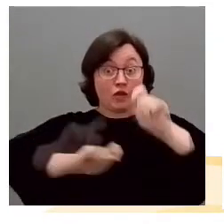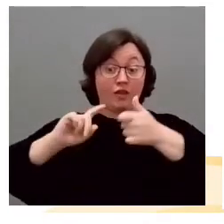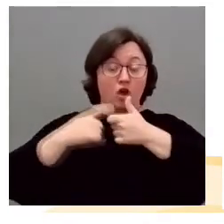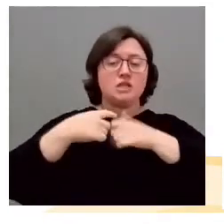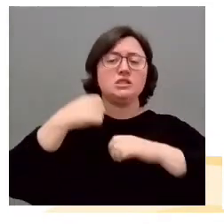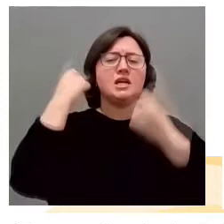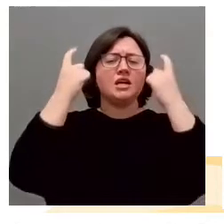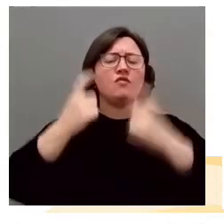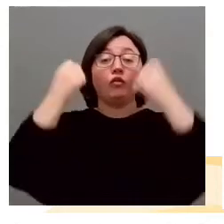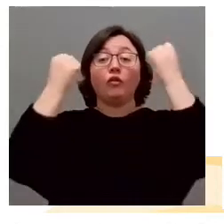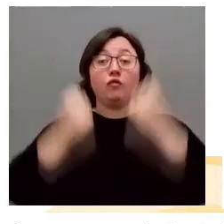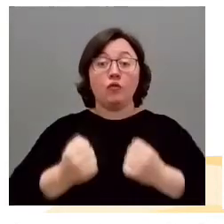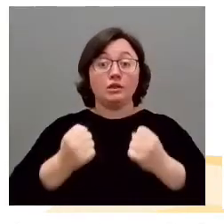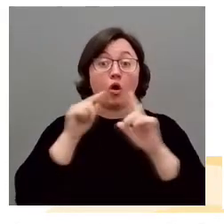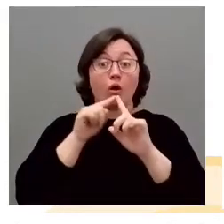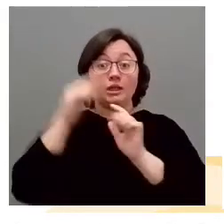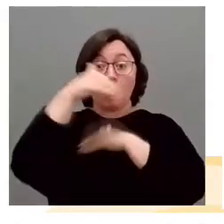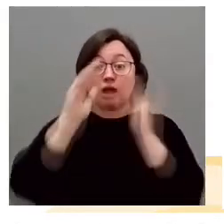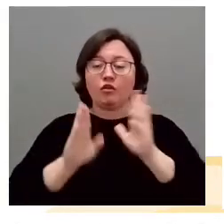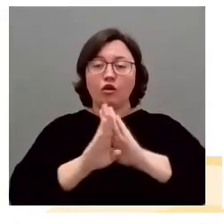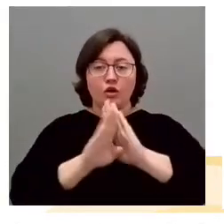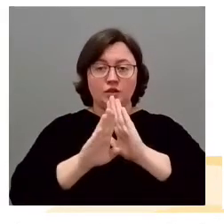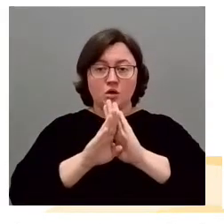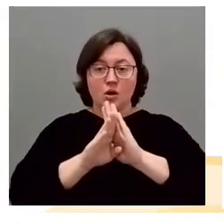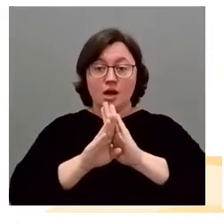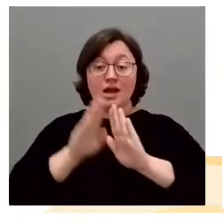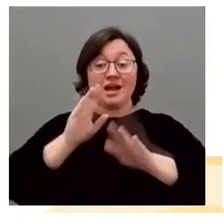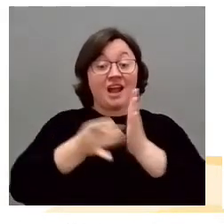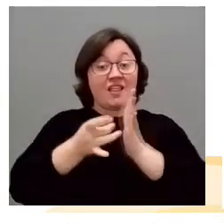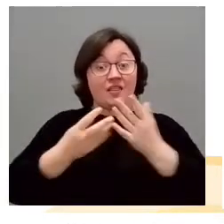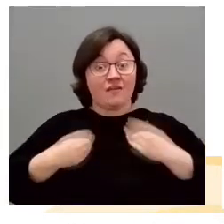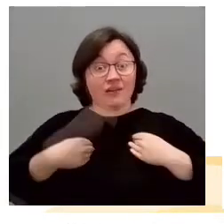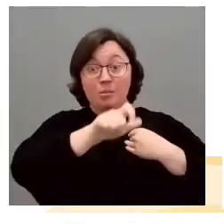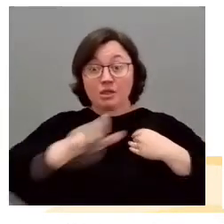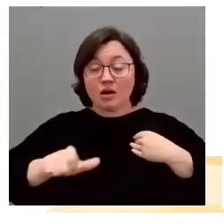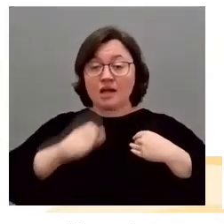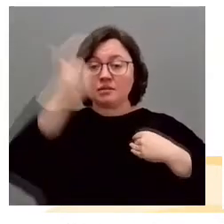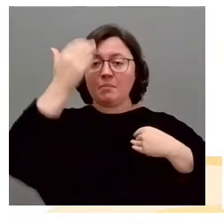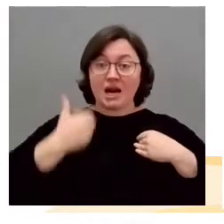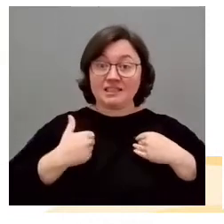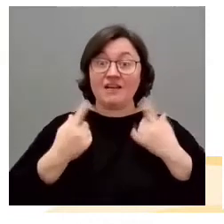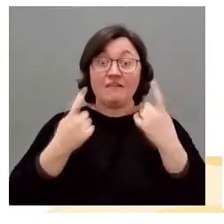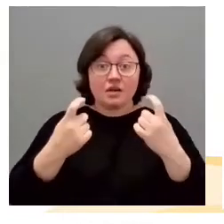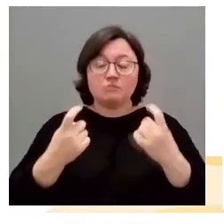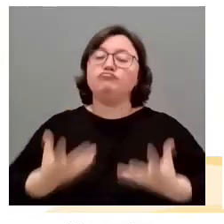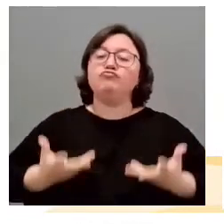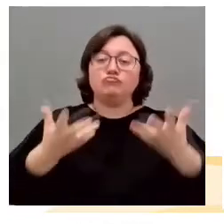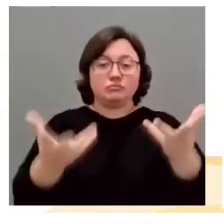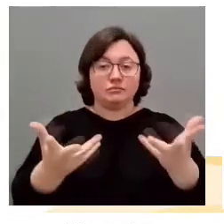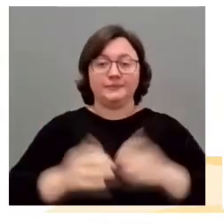para continuar ofreciendo una atención que asegurará los mínimos de calidad de vida que las personas con parálisis cerebral